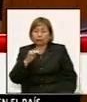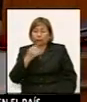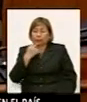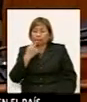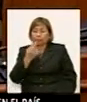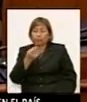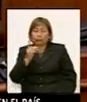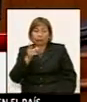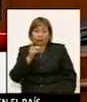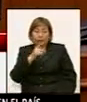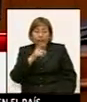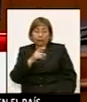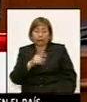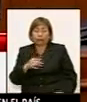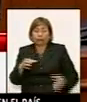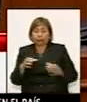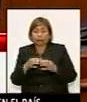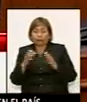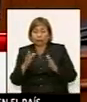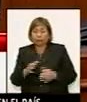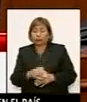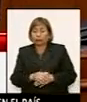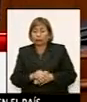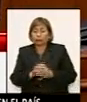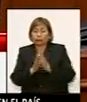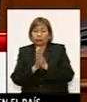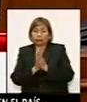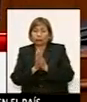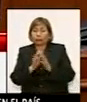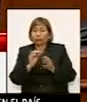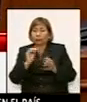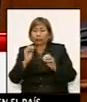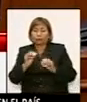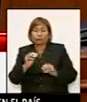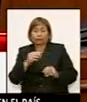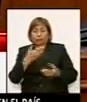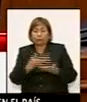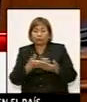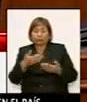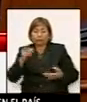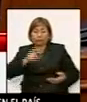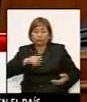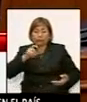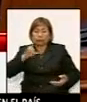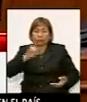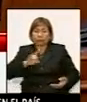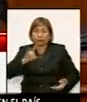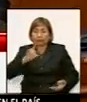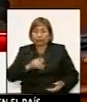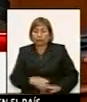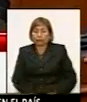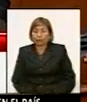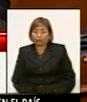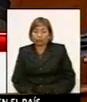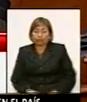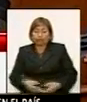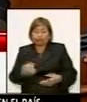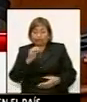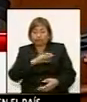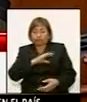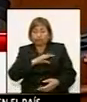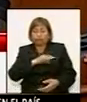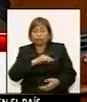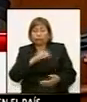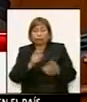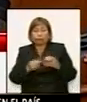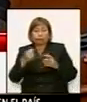presidente, y a ustedes, señores congresistas, les transmito que esta iniciativa es necesaria y urgente a favor de las